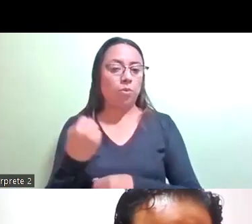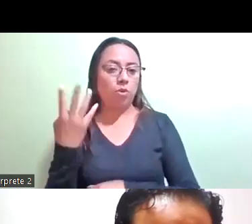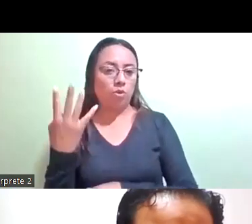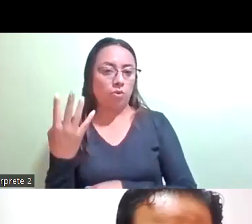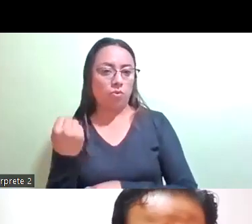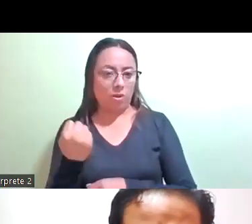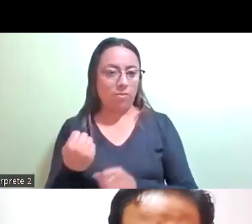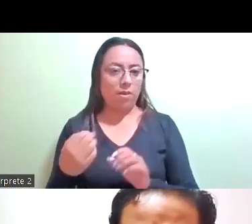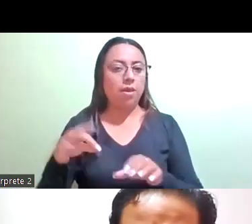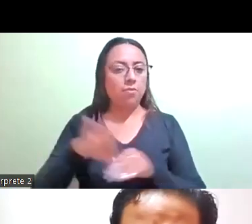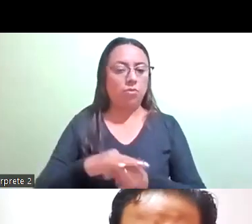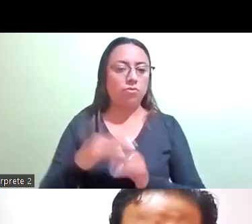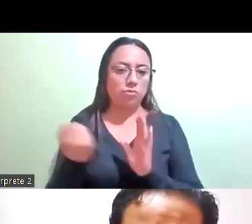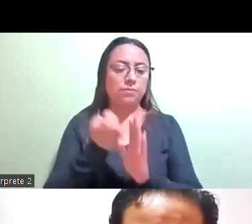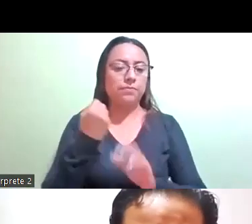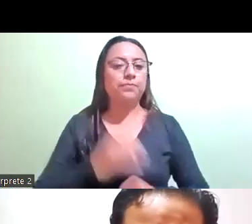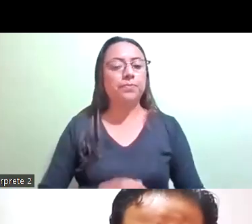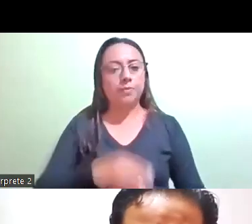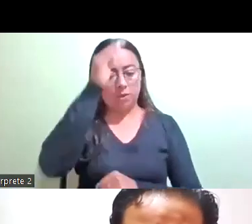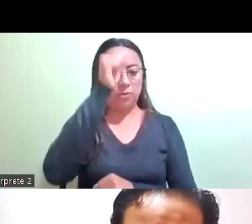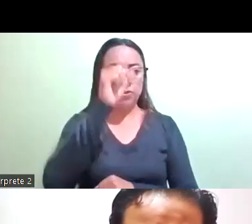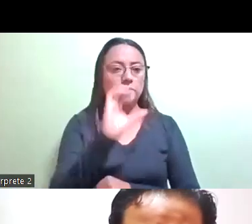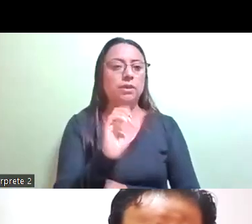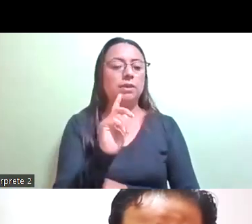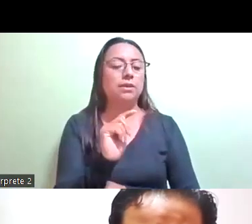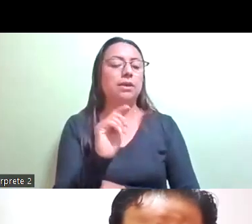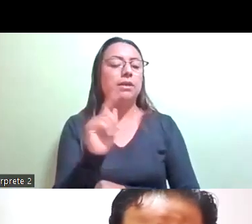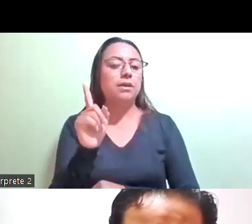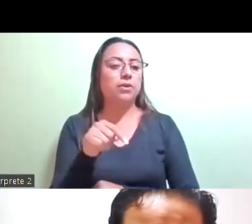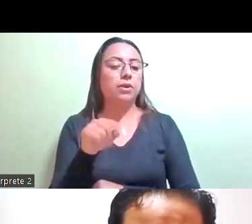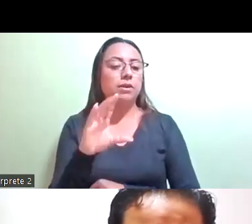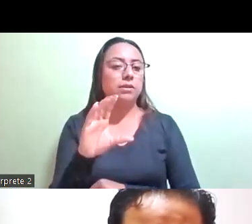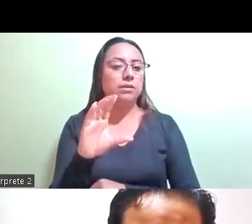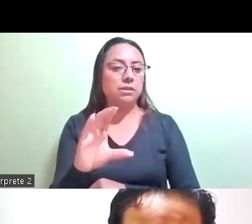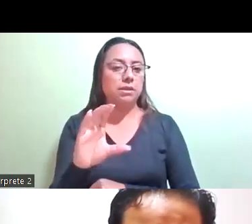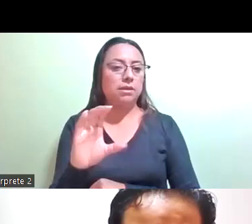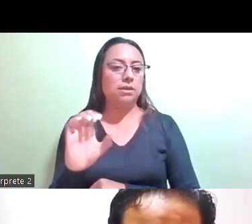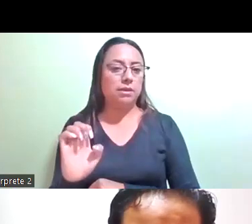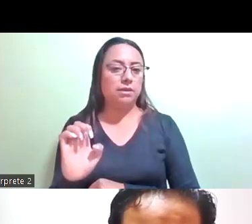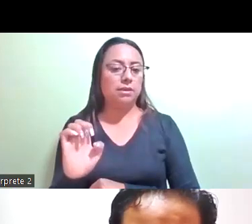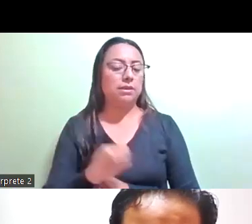acuerdo. Acuerdo CT/CE